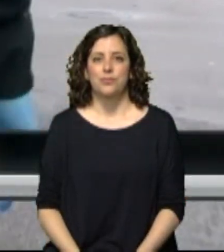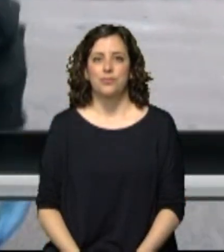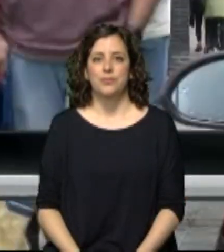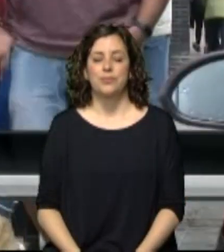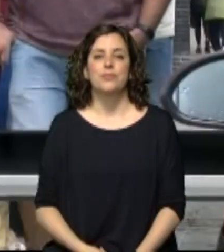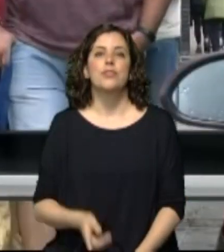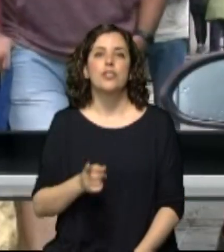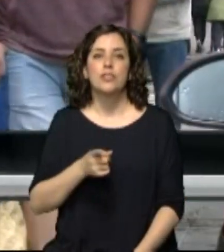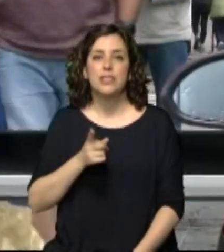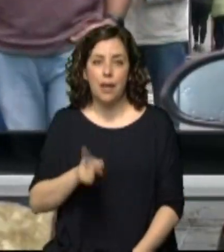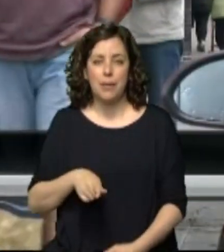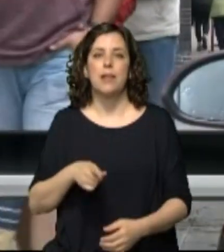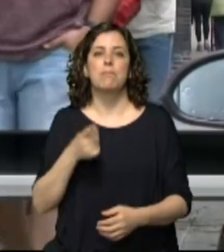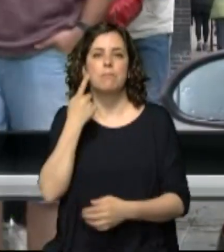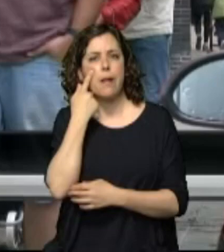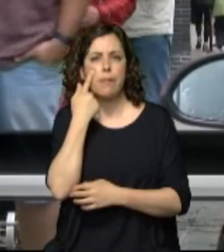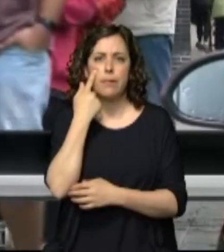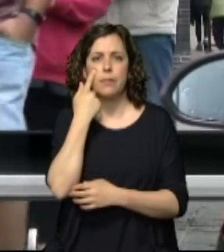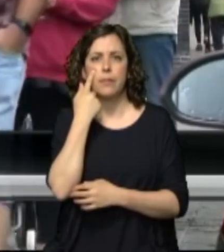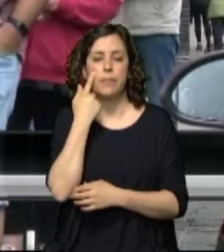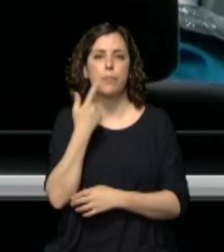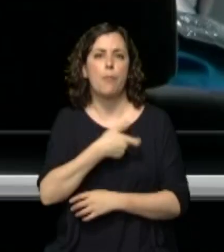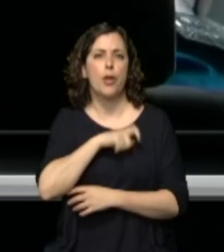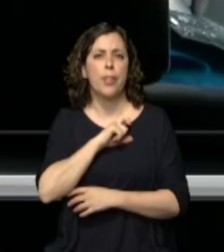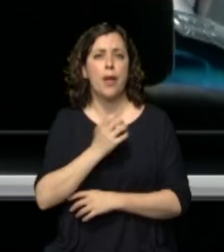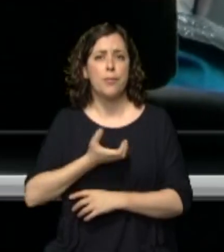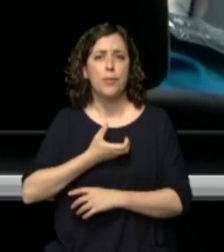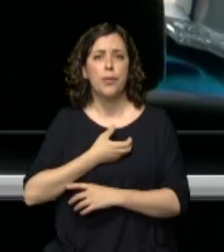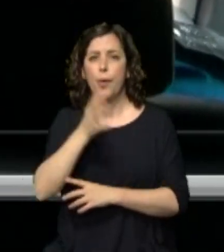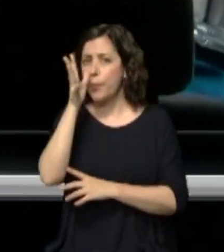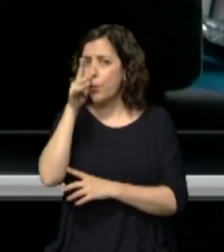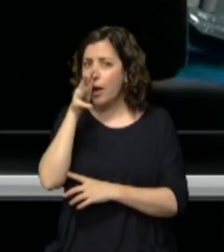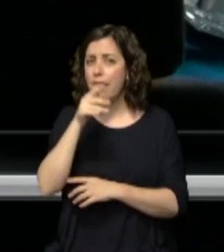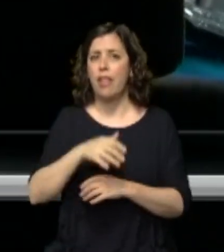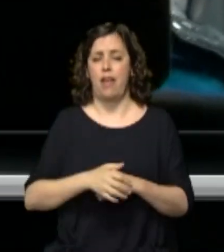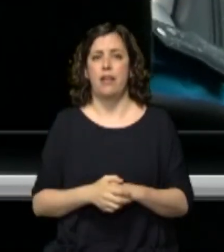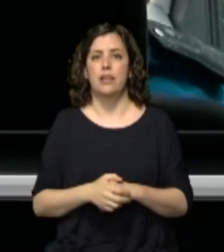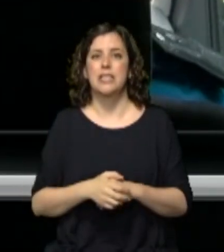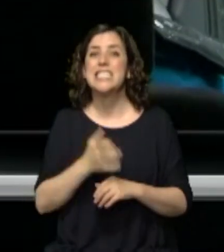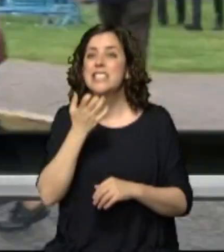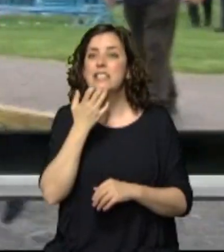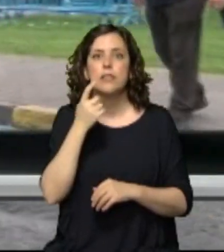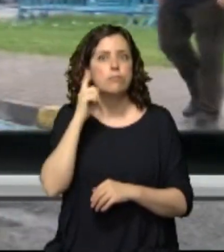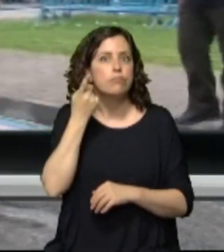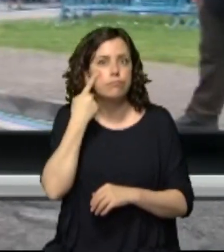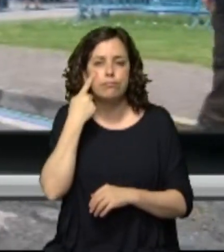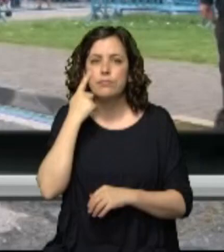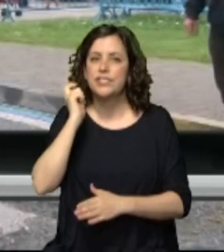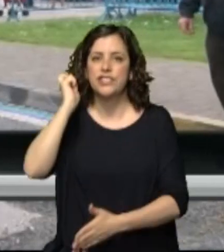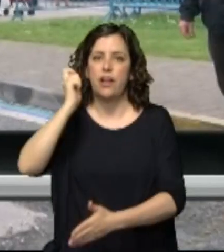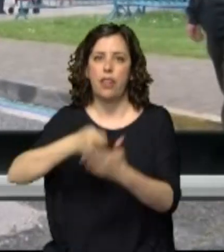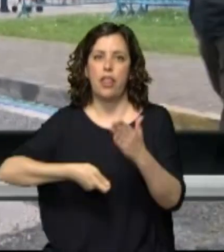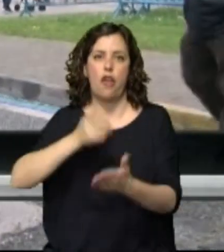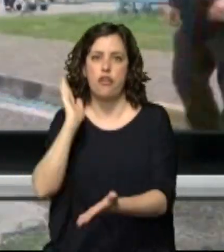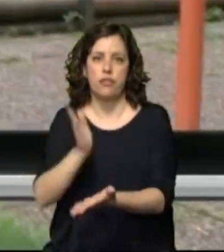Estaremos también de patrulla con la Policía Municipal de Burlada. Sancionarán de manera inmediata a todo aquel que infrinja las normas sanitarias